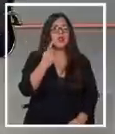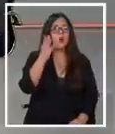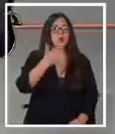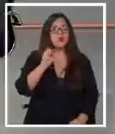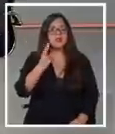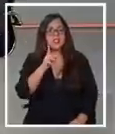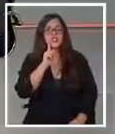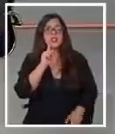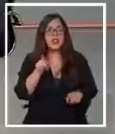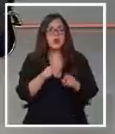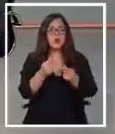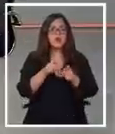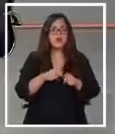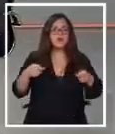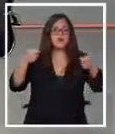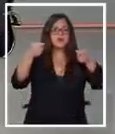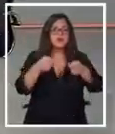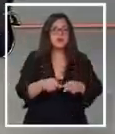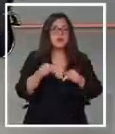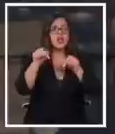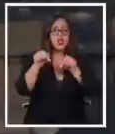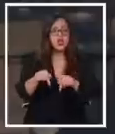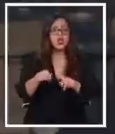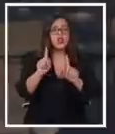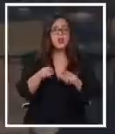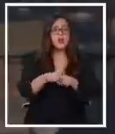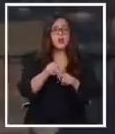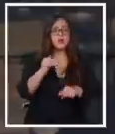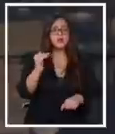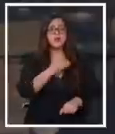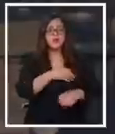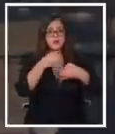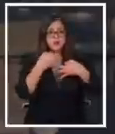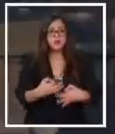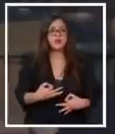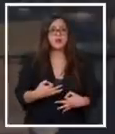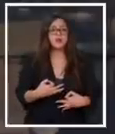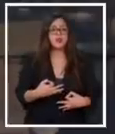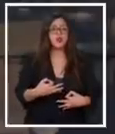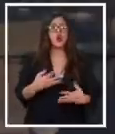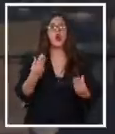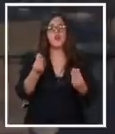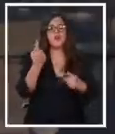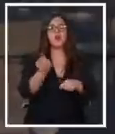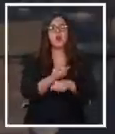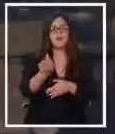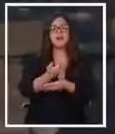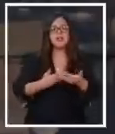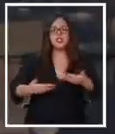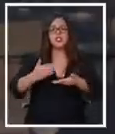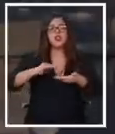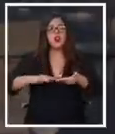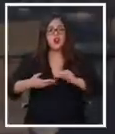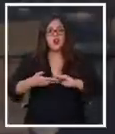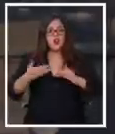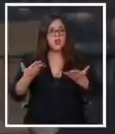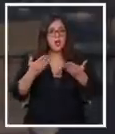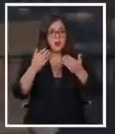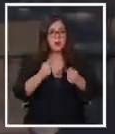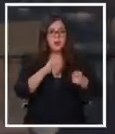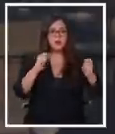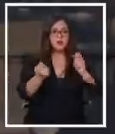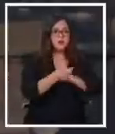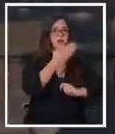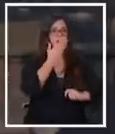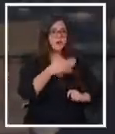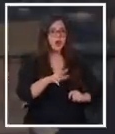lo tanto claramente tenemos que poner el acelerador con por supuesto diálogo con las comunidades para poder mejorar